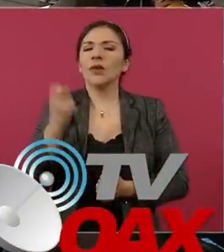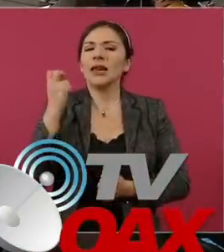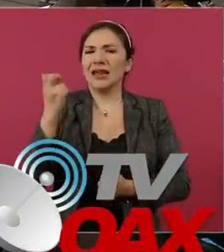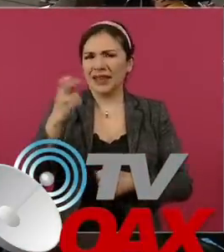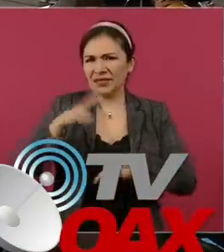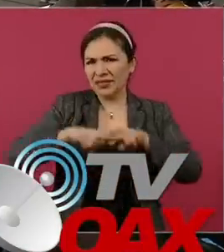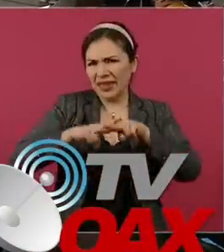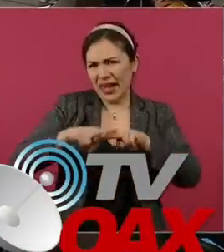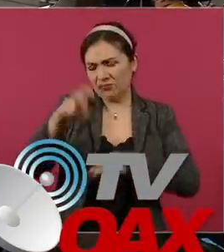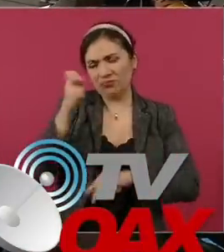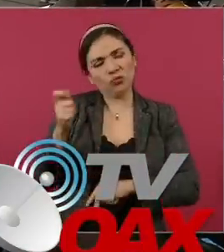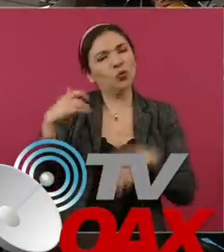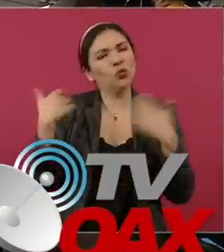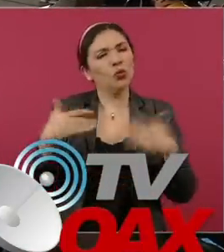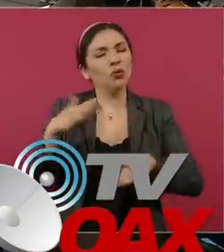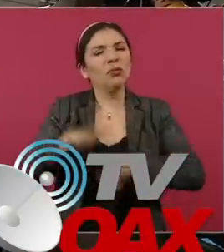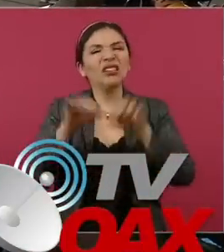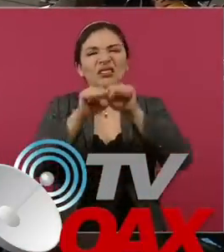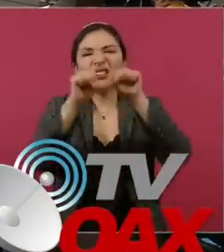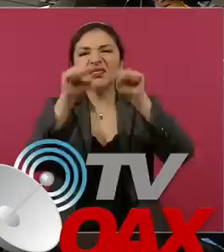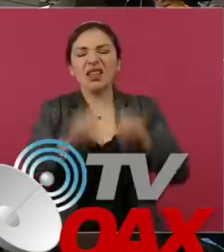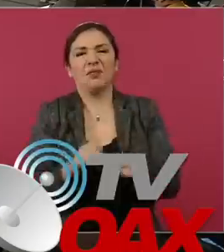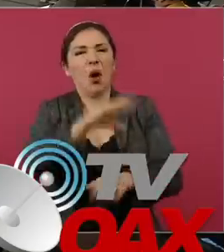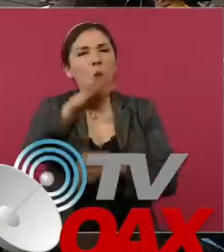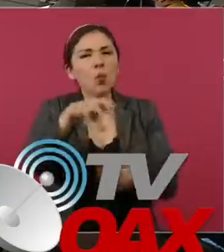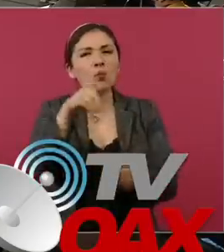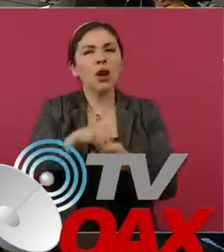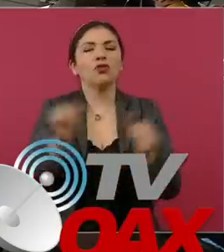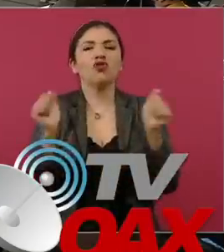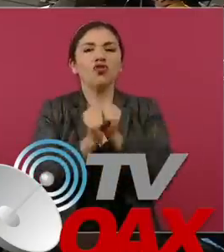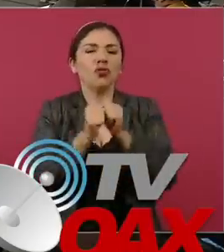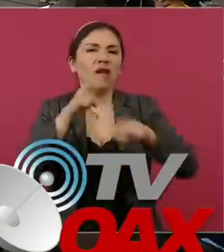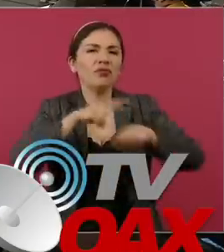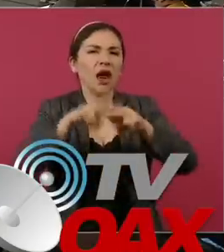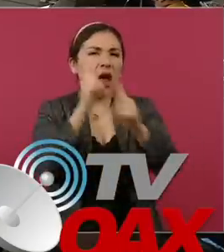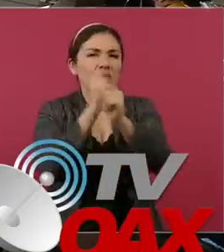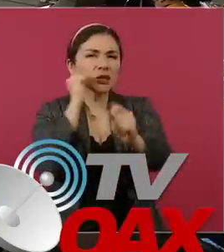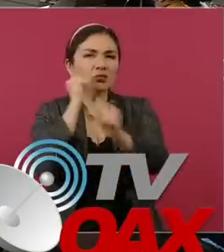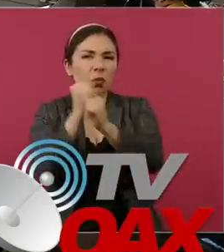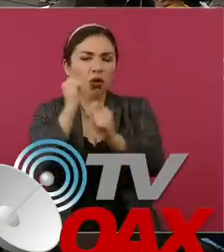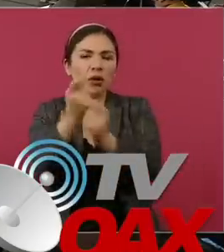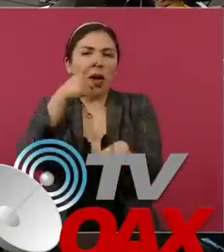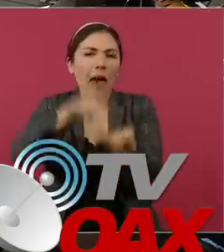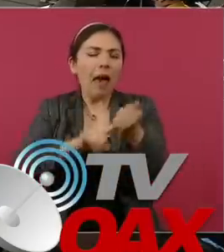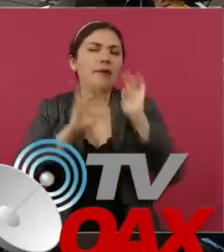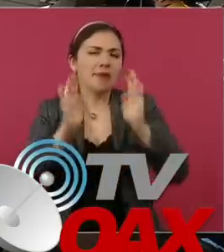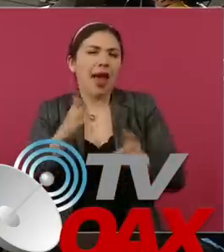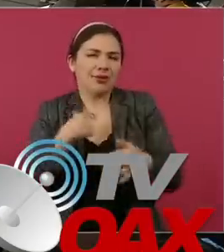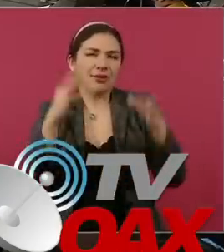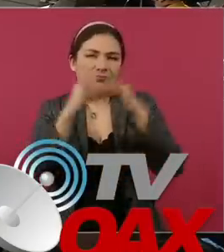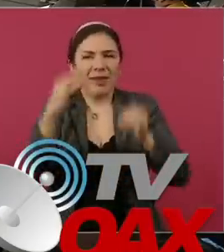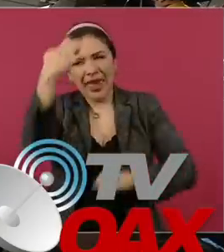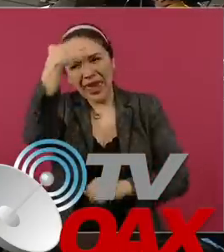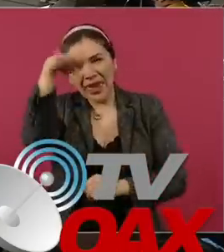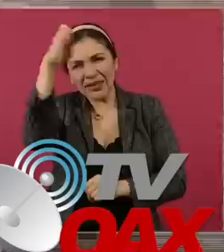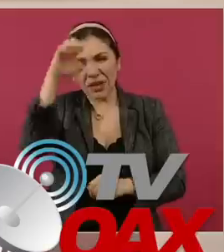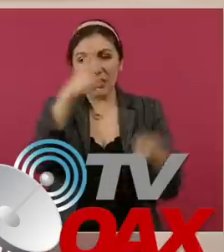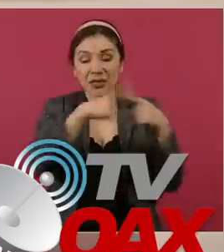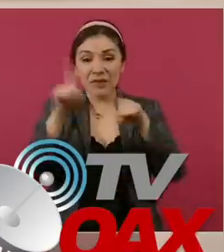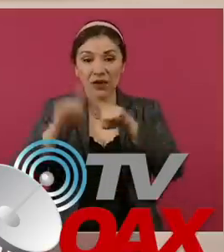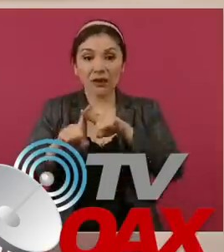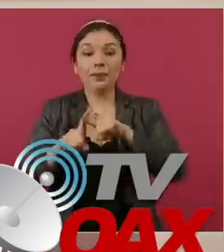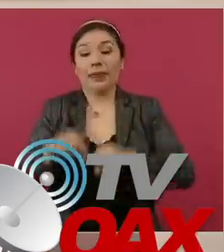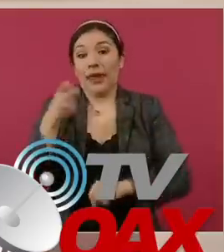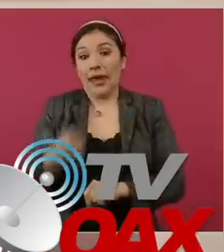un tren. Es un sistema integrado de transporte, en donde hemos hablado de experiencias y en donde aquí hemos